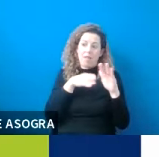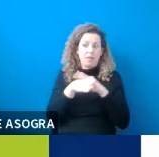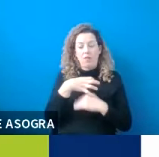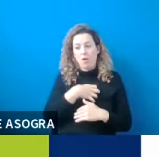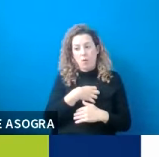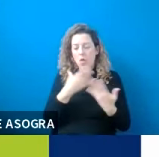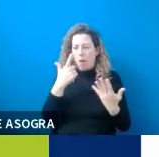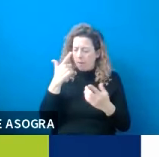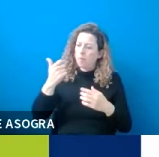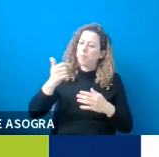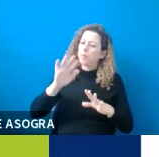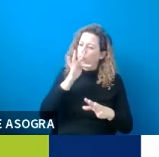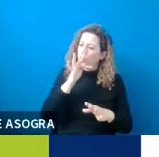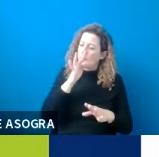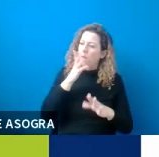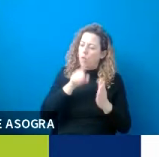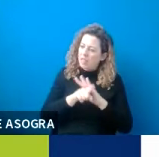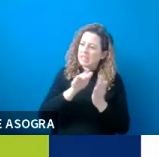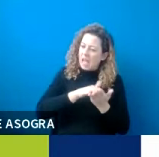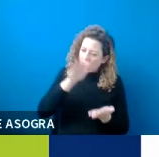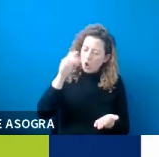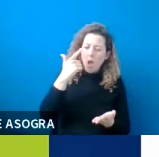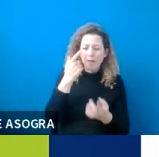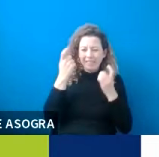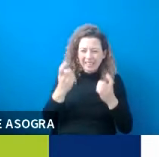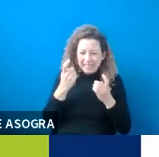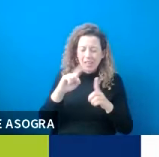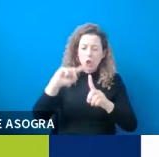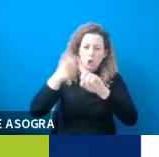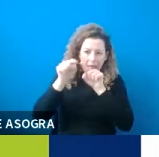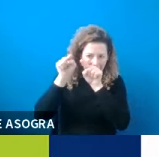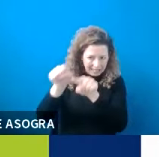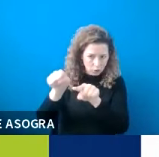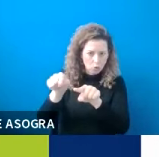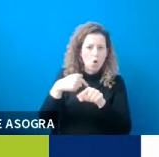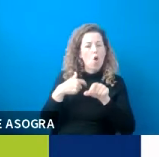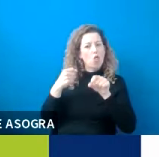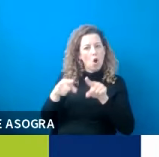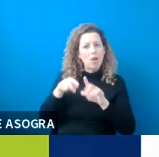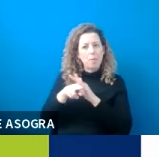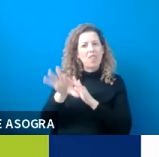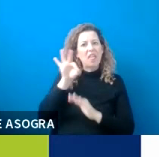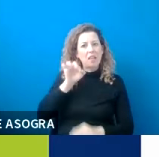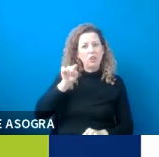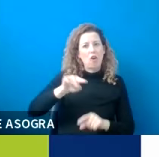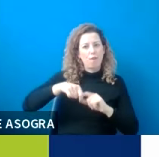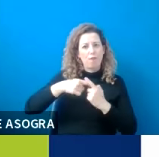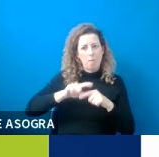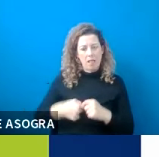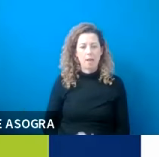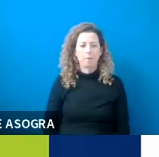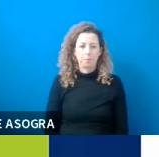cómo lo vamos a graduar para que ese sea el objetivo que tú has trazado y el camino que vamos a llevar, ¿no? pero la decisión la tiene que tomar la familia